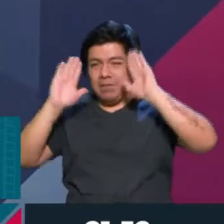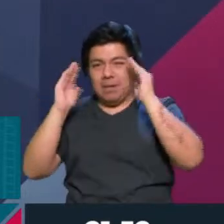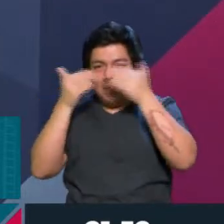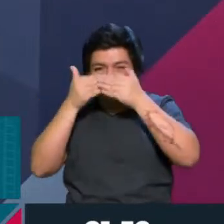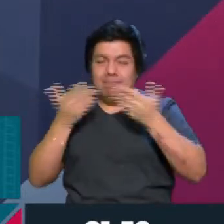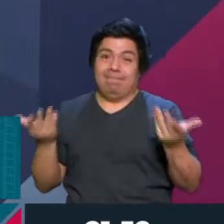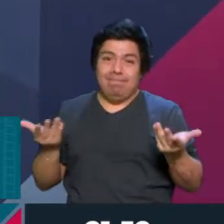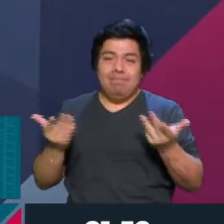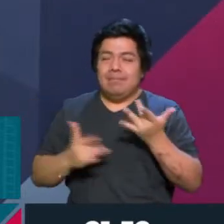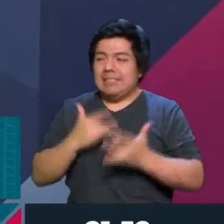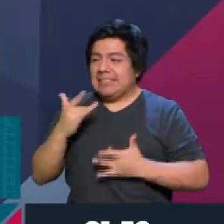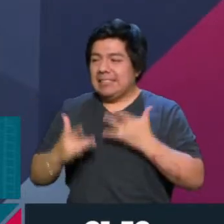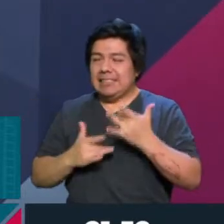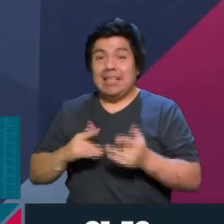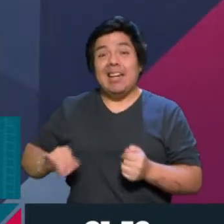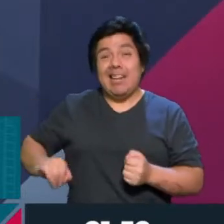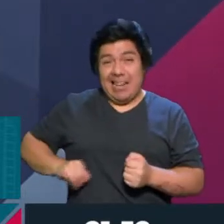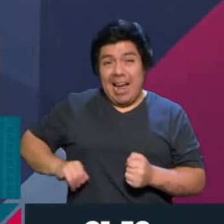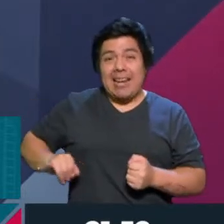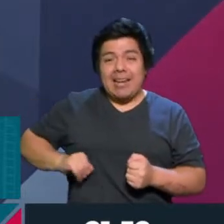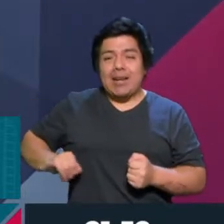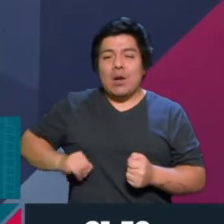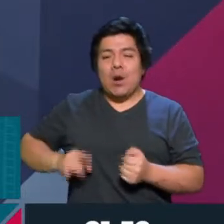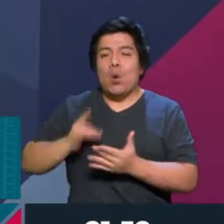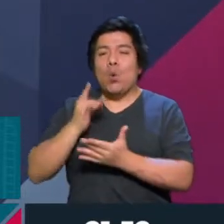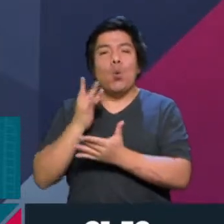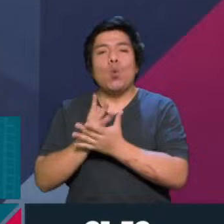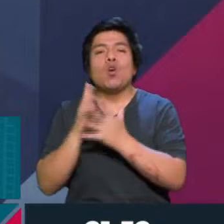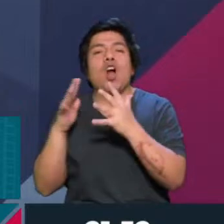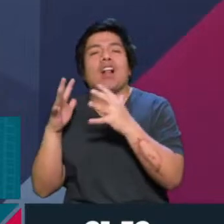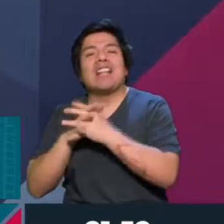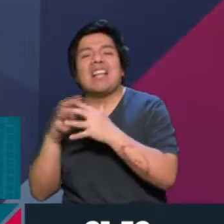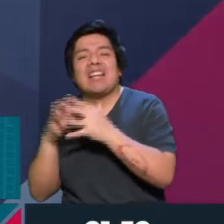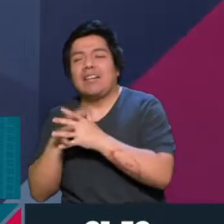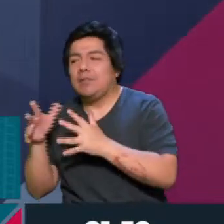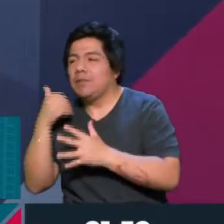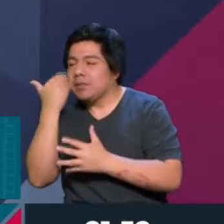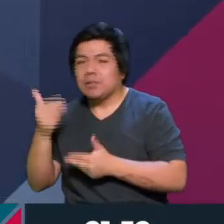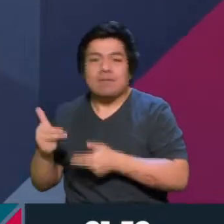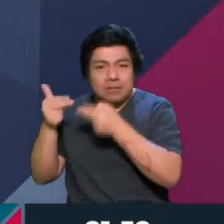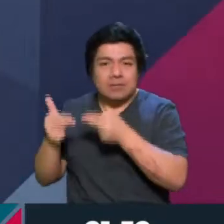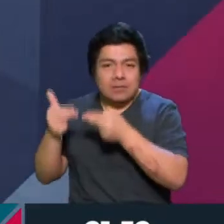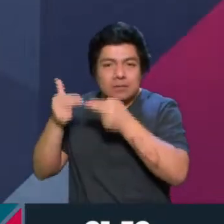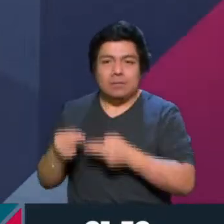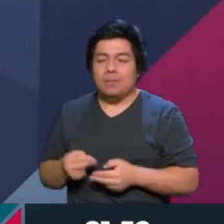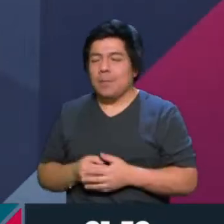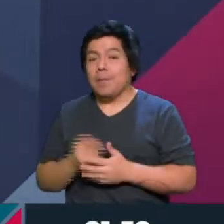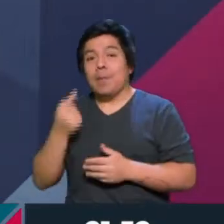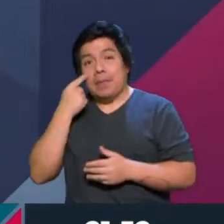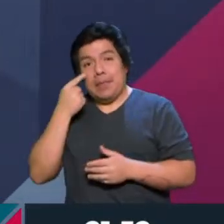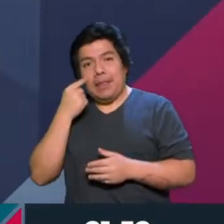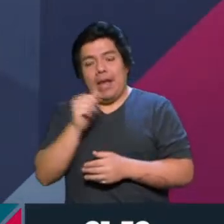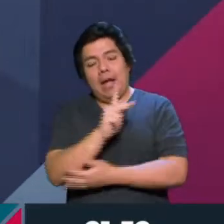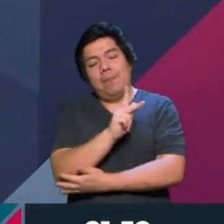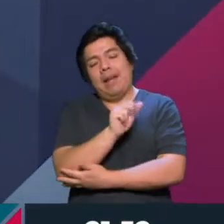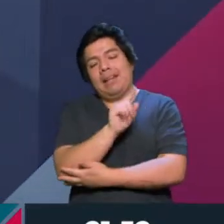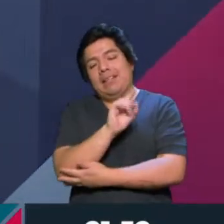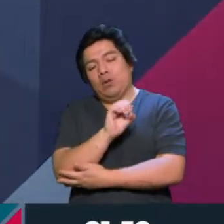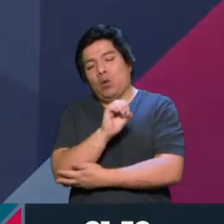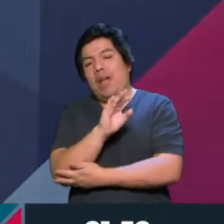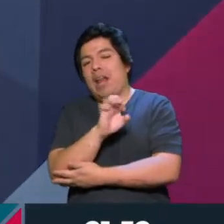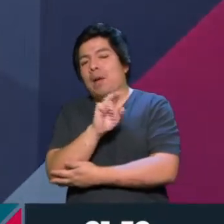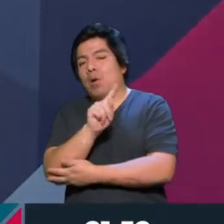que podemos considerar la industria de la guerra. Pero ese es otro tema. El Partido de la Muerte es una